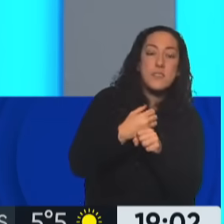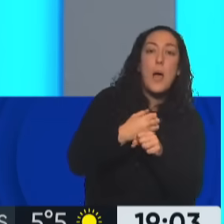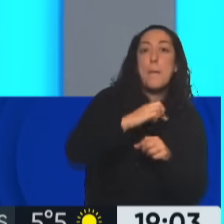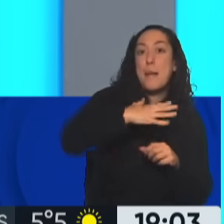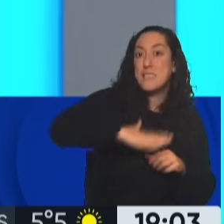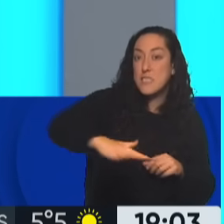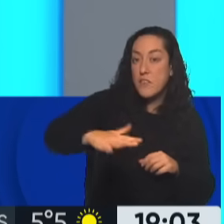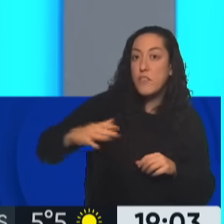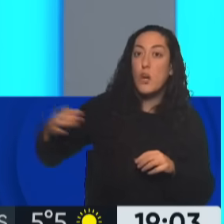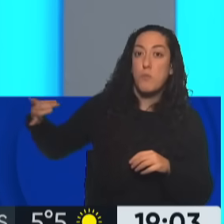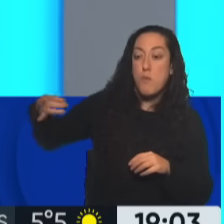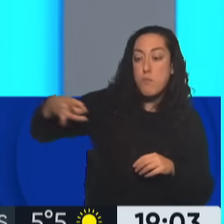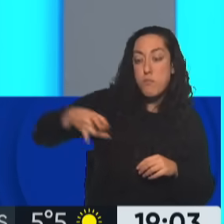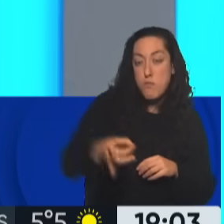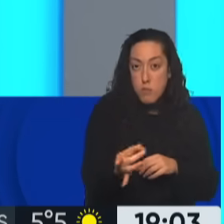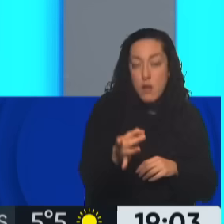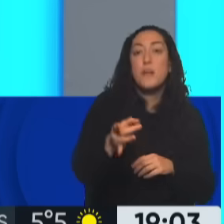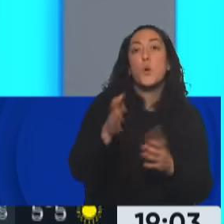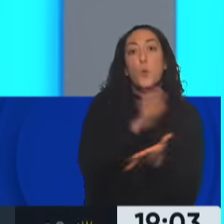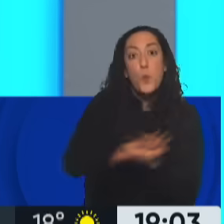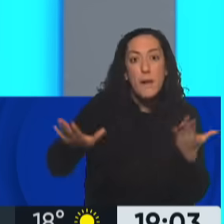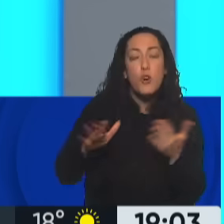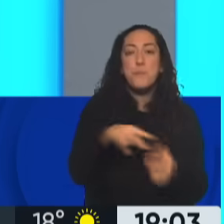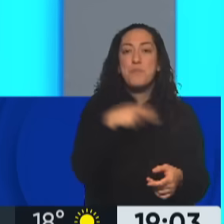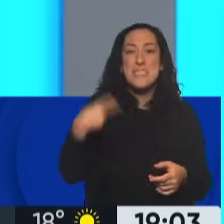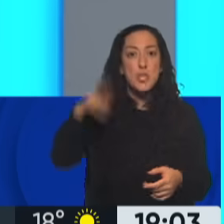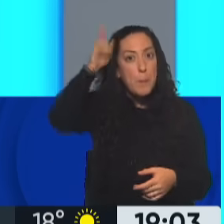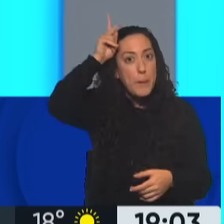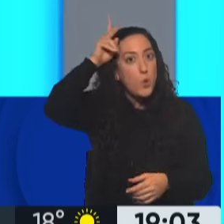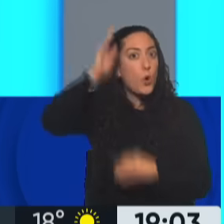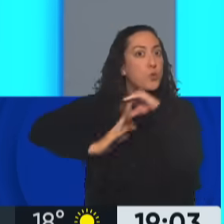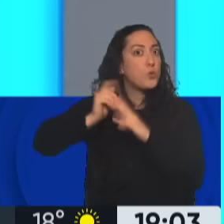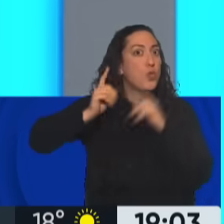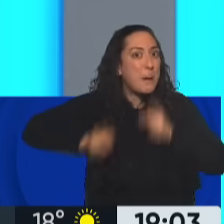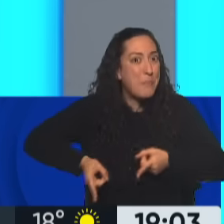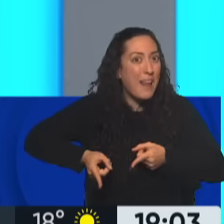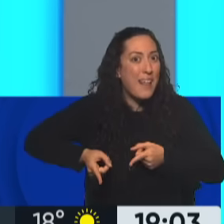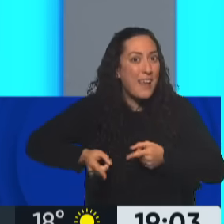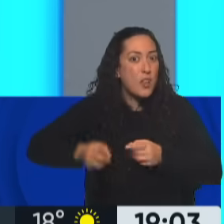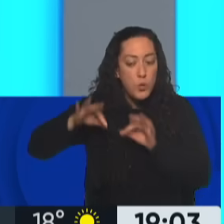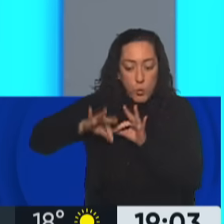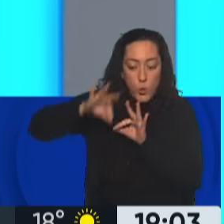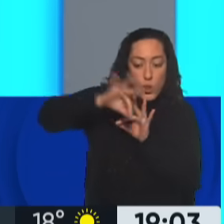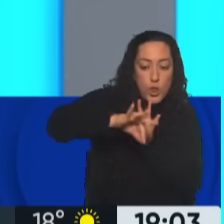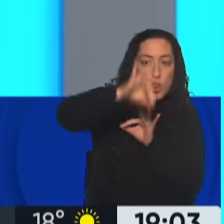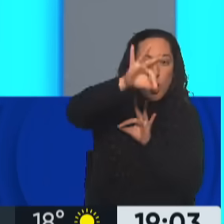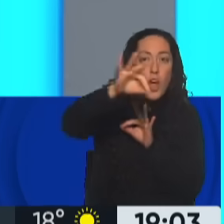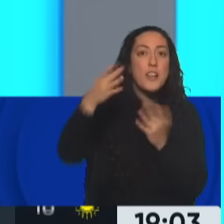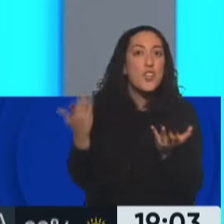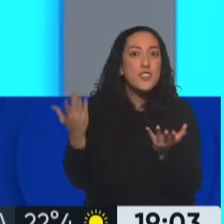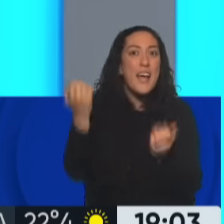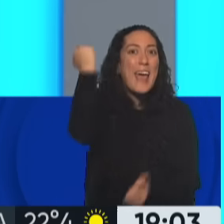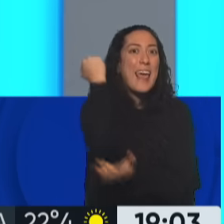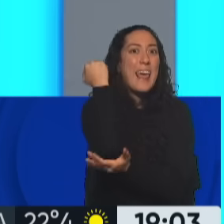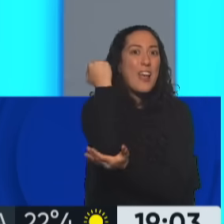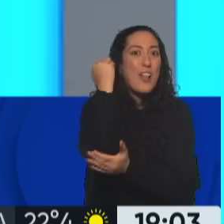puerto de Chancay, que también lo construyeron mayoritariamente los chinos en Perú. ¿Y esto qué significaría? Bueno, la reducción de los costos en lo que tiene